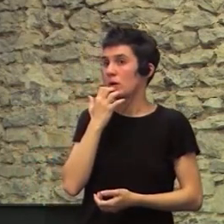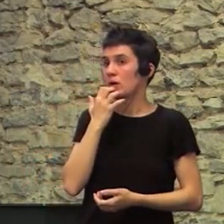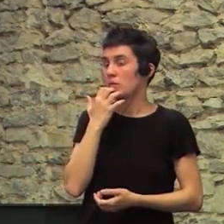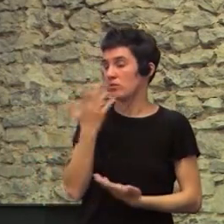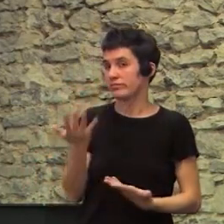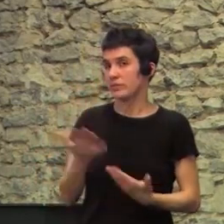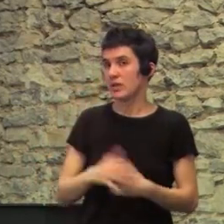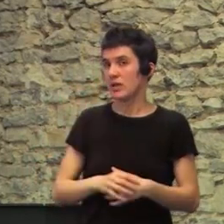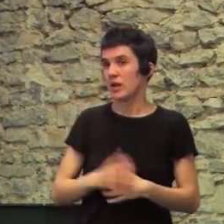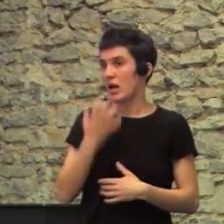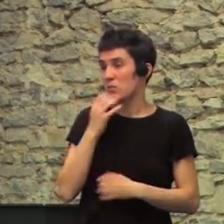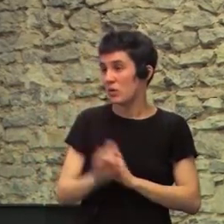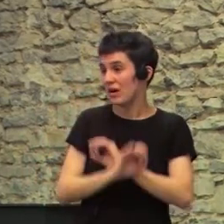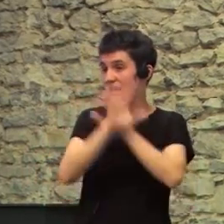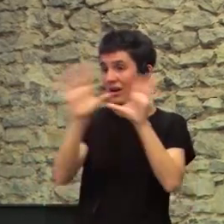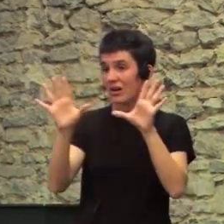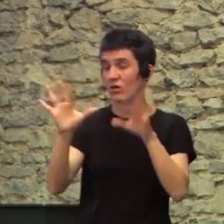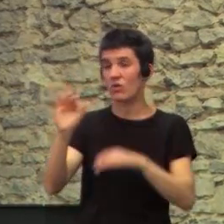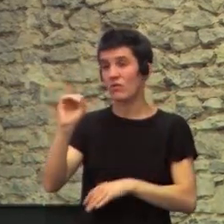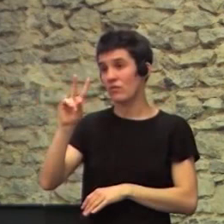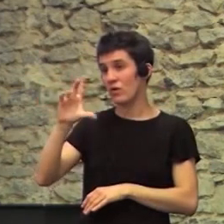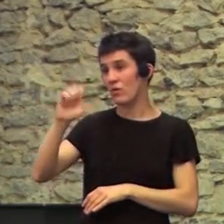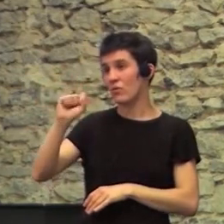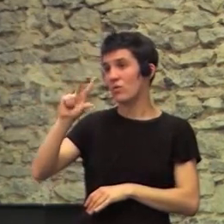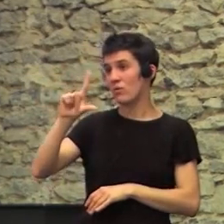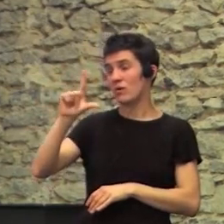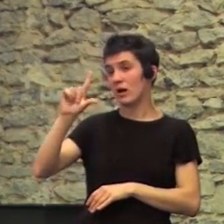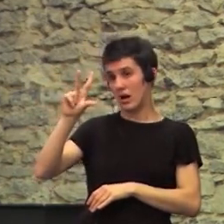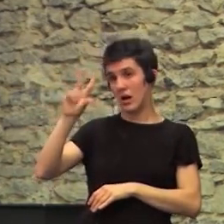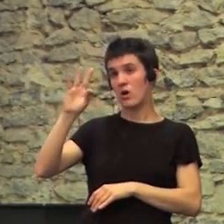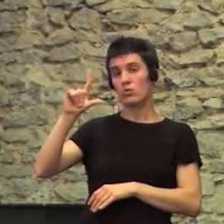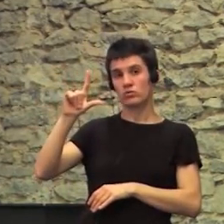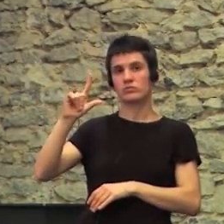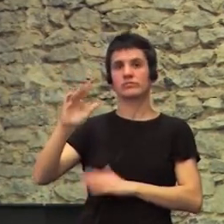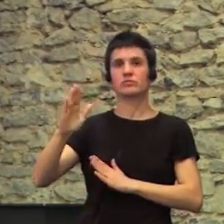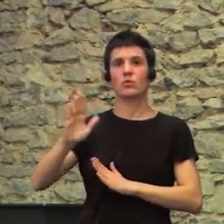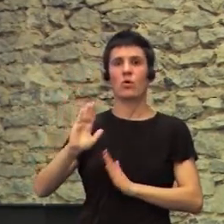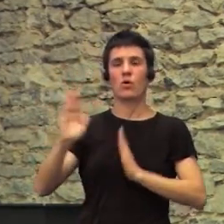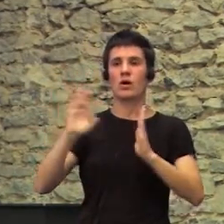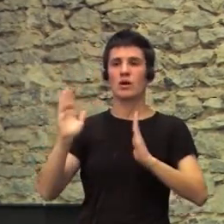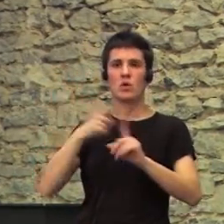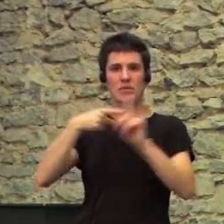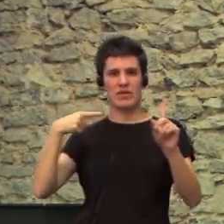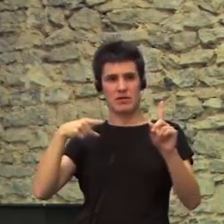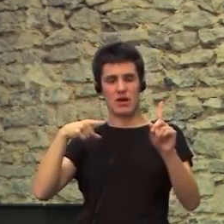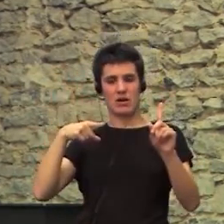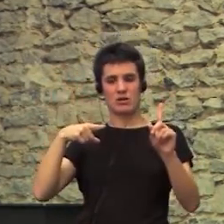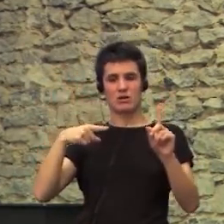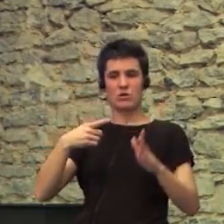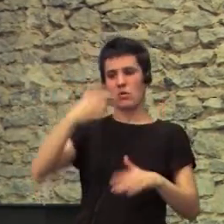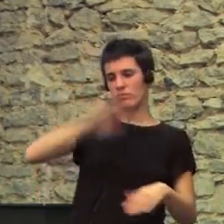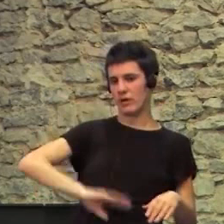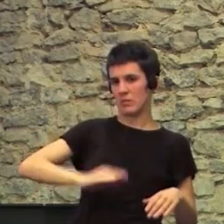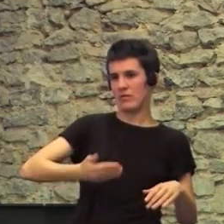claro cuando Foucault habla de la época del periodo medieval, ¿no?, con el hermafrodita que entraba dentro del